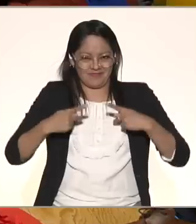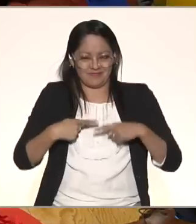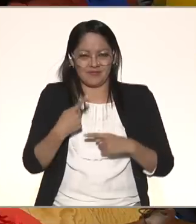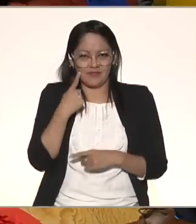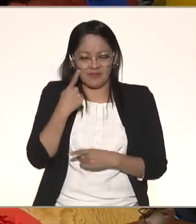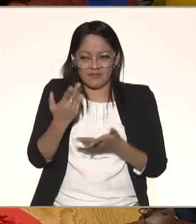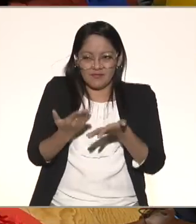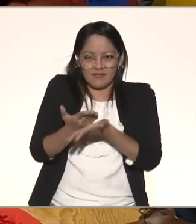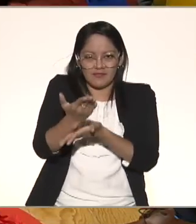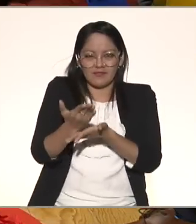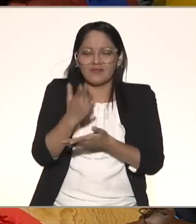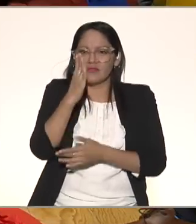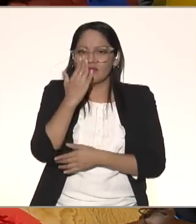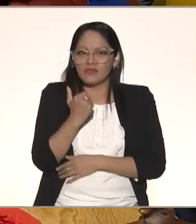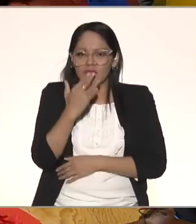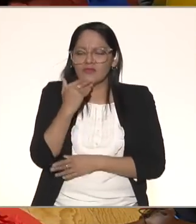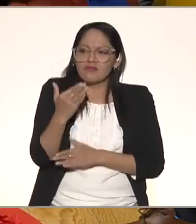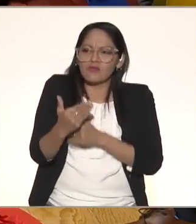Claro, claro.